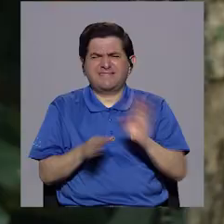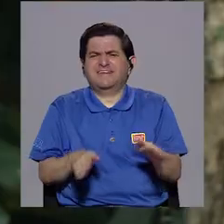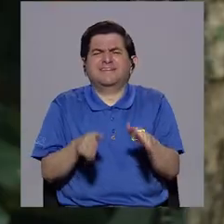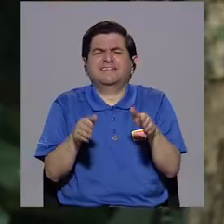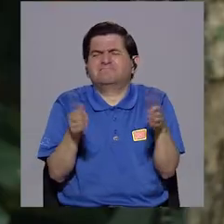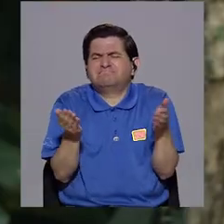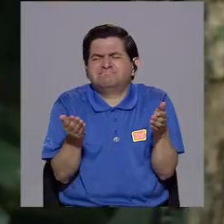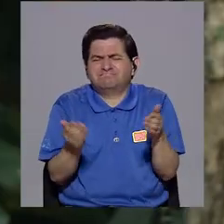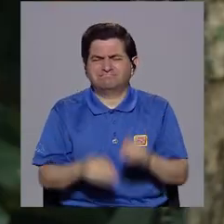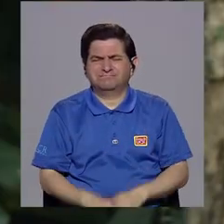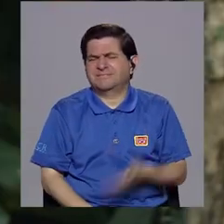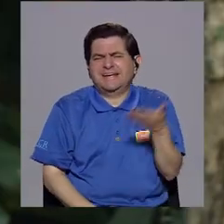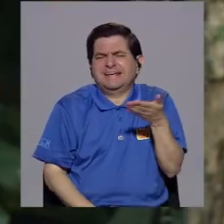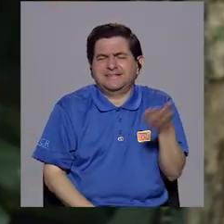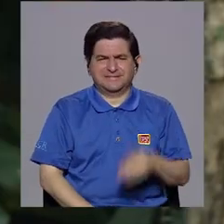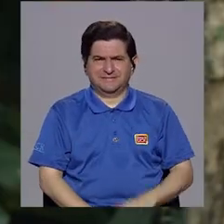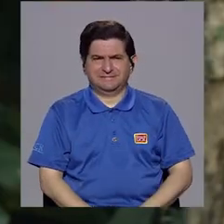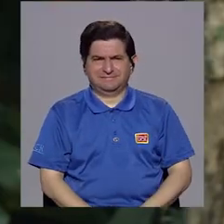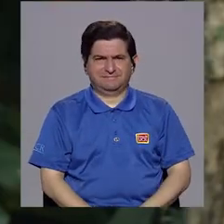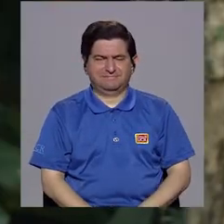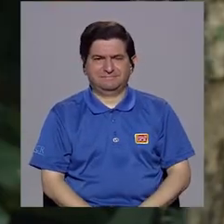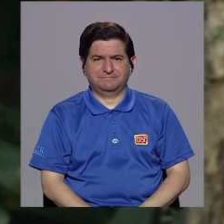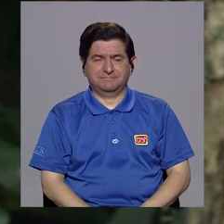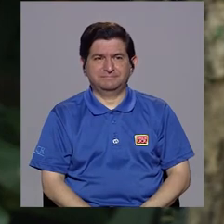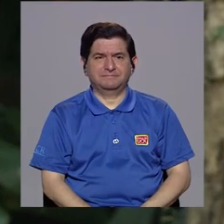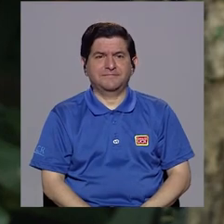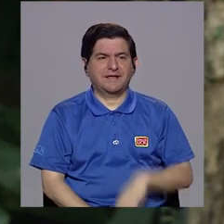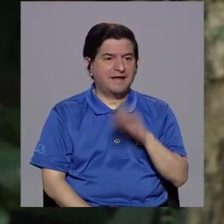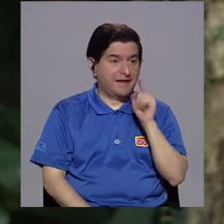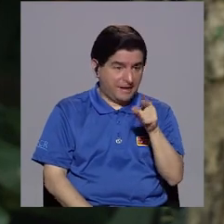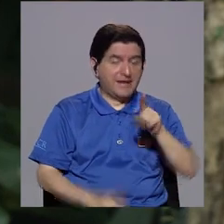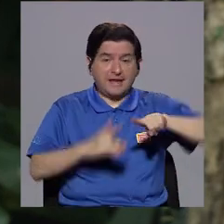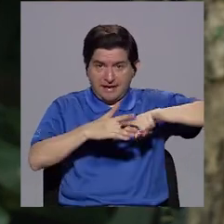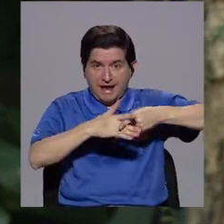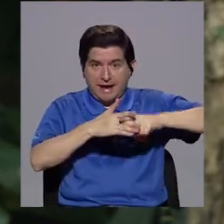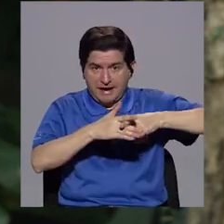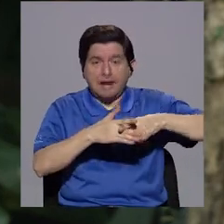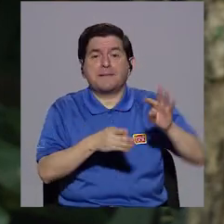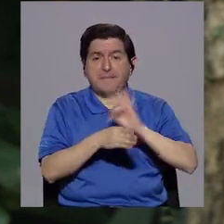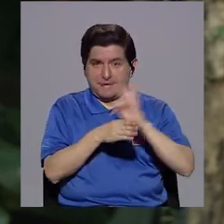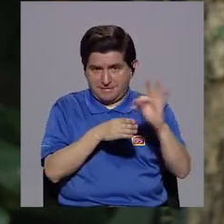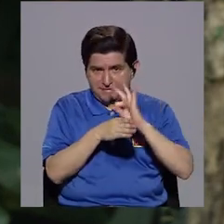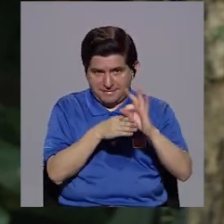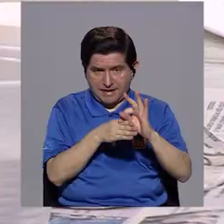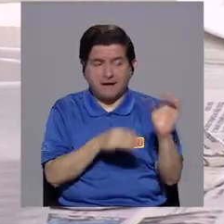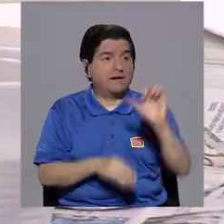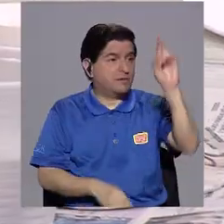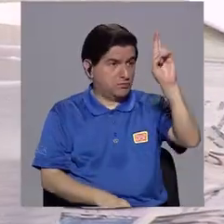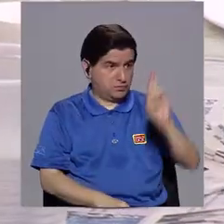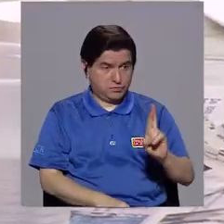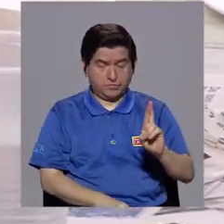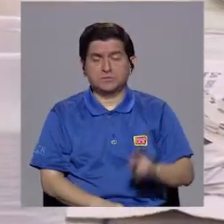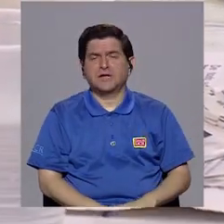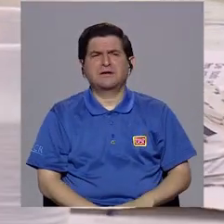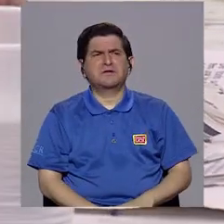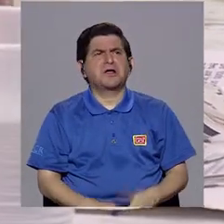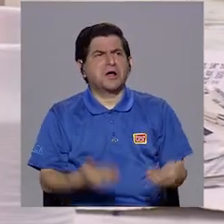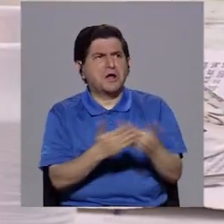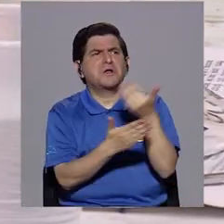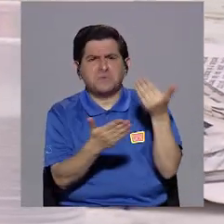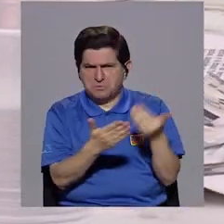terapia. Ok. Bueno, el arte terapia es básicamente una herramienta terapéutica. Uh-huh. En Costa Rica